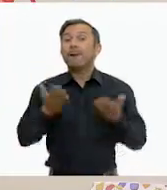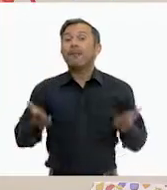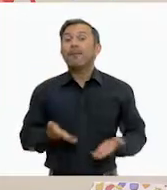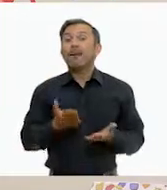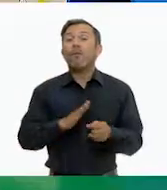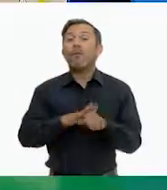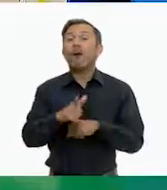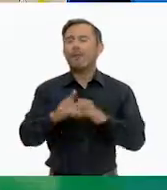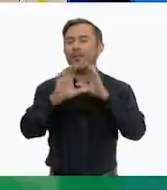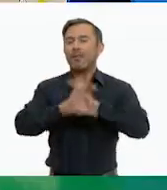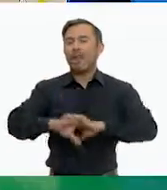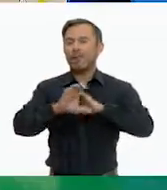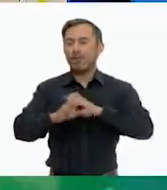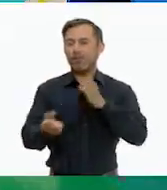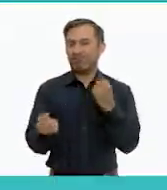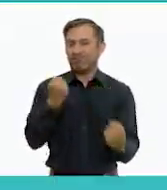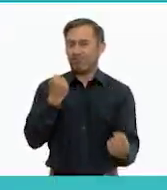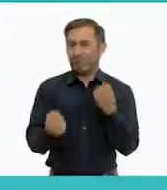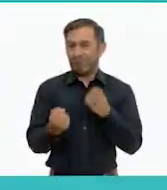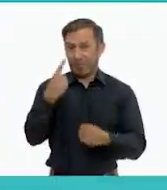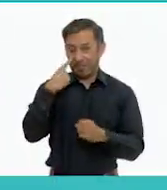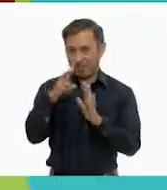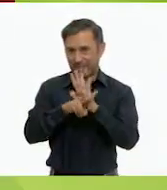Ejercitarse. Veamos el siguiente video.